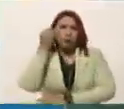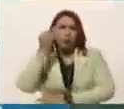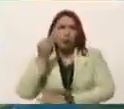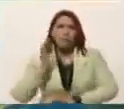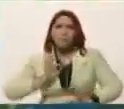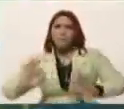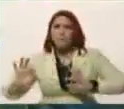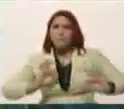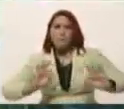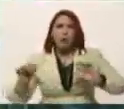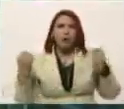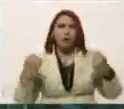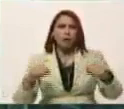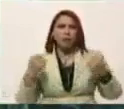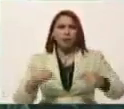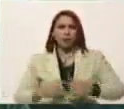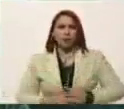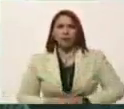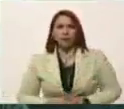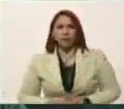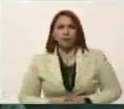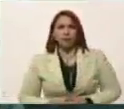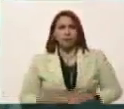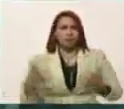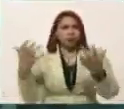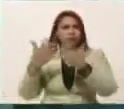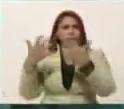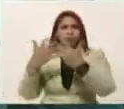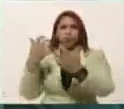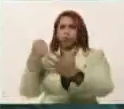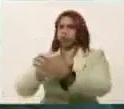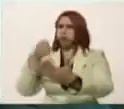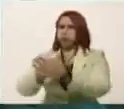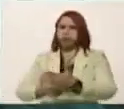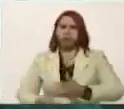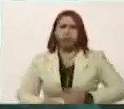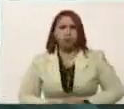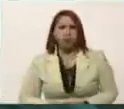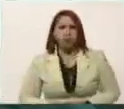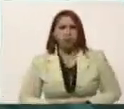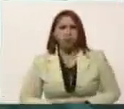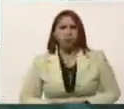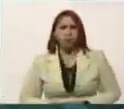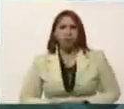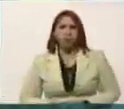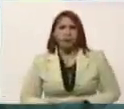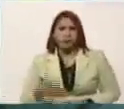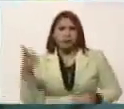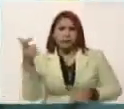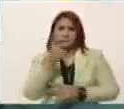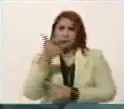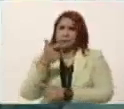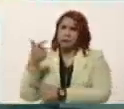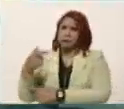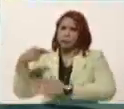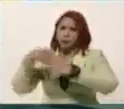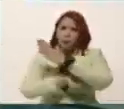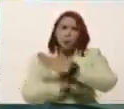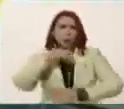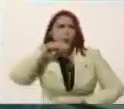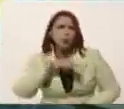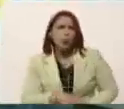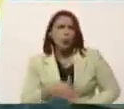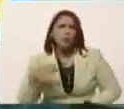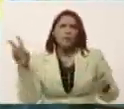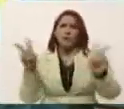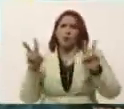práctica, de las batallas, del devenir de la historia y de las victorias de